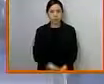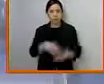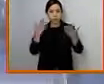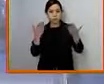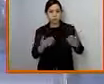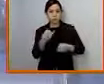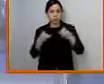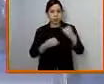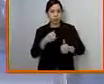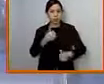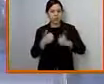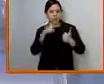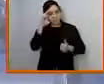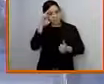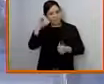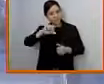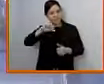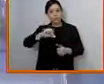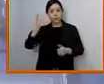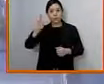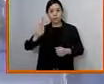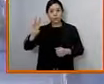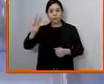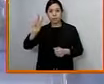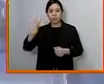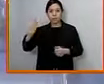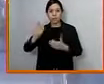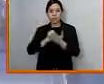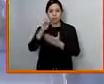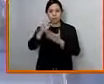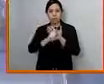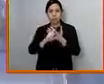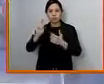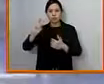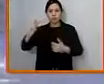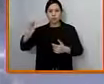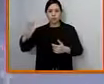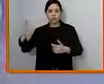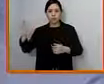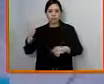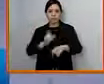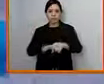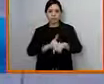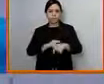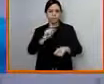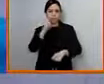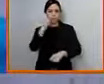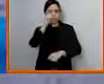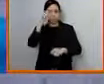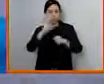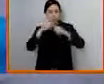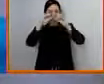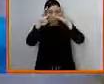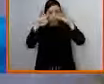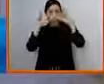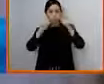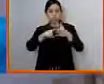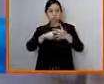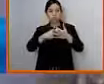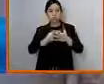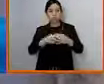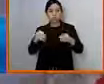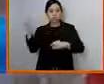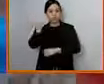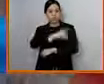Bienvenidos jugadores, qué alegría saludarlos hoy viernes 24 de julio del 2020, ya son las 11 en punto de la mañana. Iniciamos este